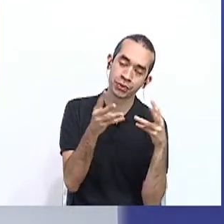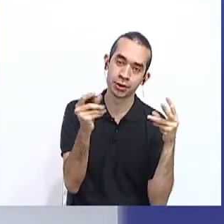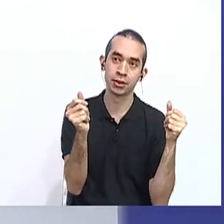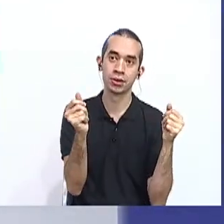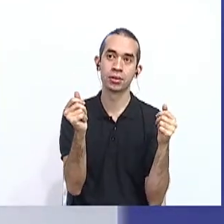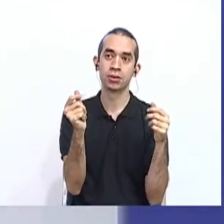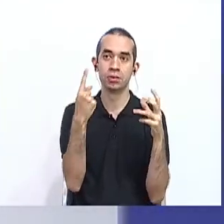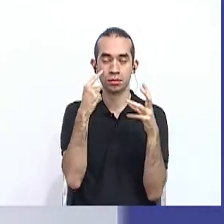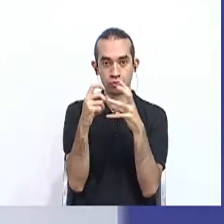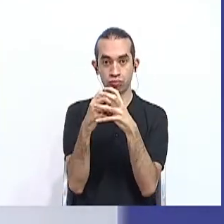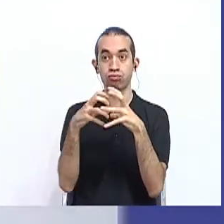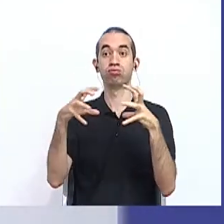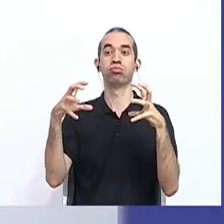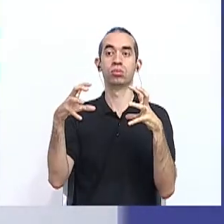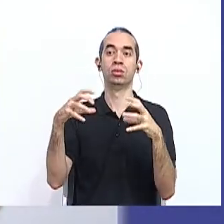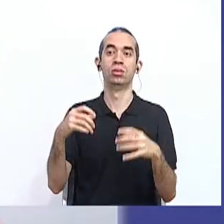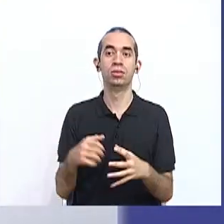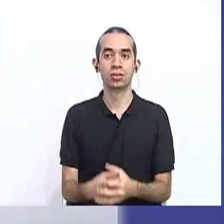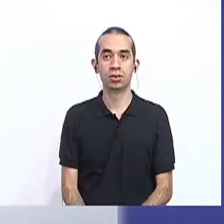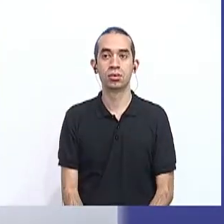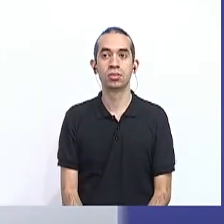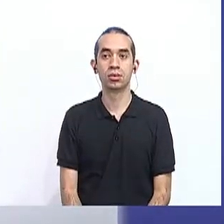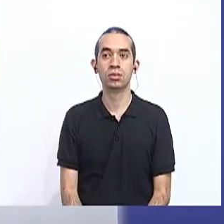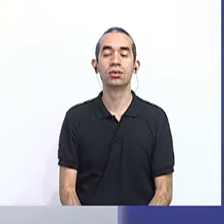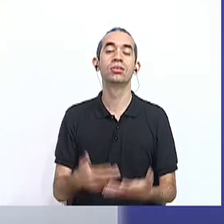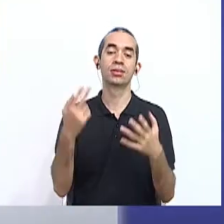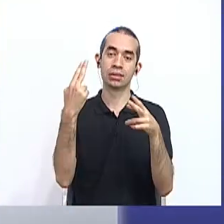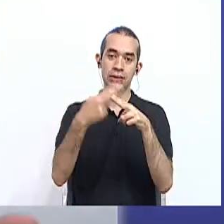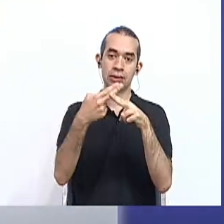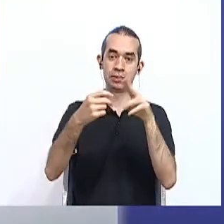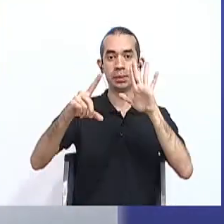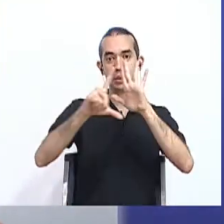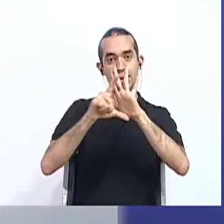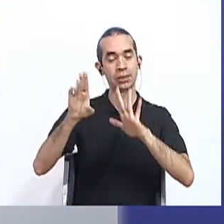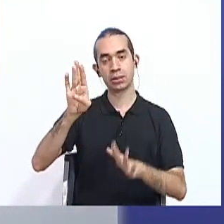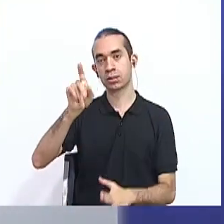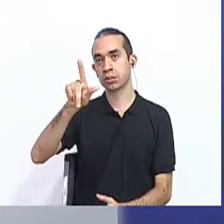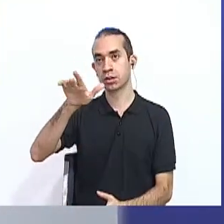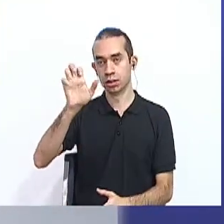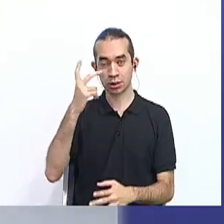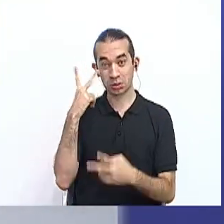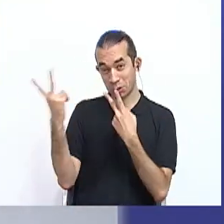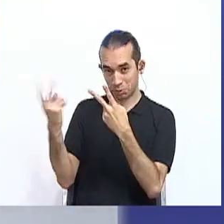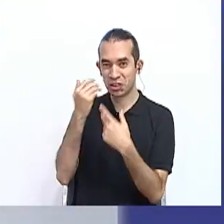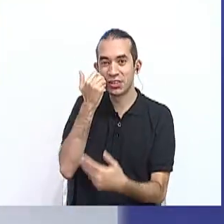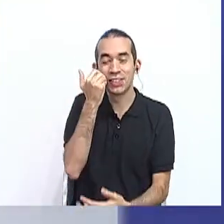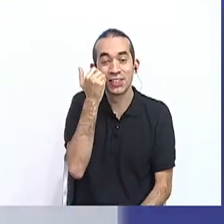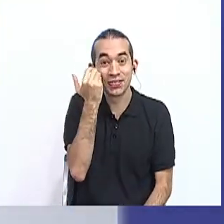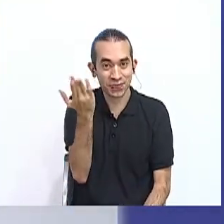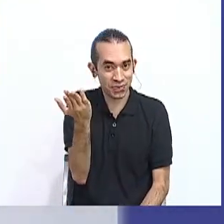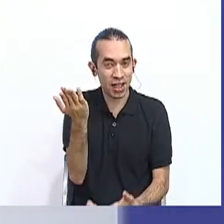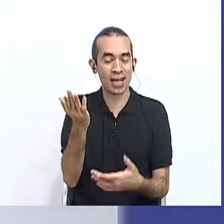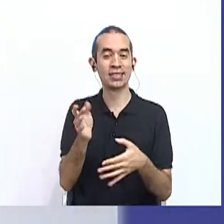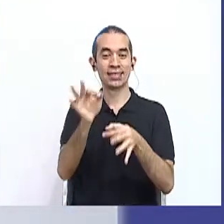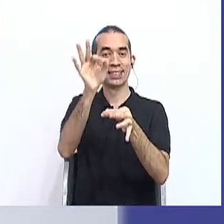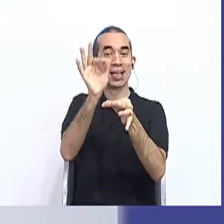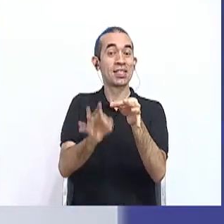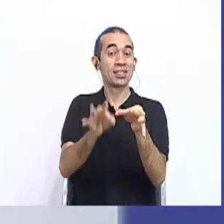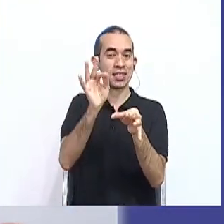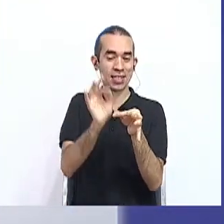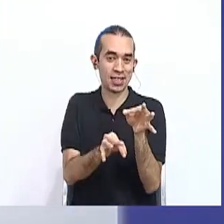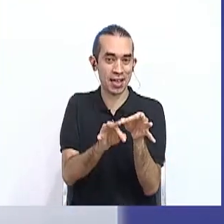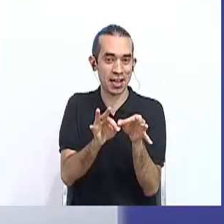como que se expande el malvavisco. Esta es la ley de Boyle explicada de manera muy fácil y muy sencilla, de una